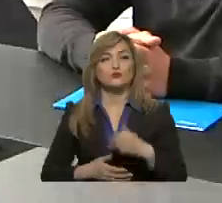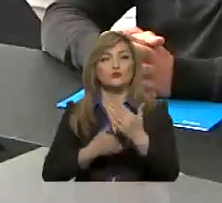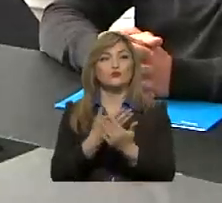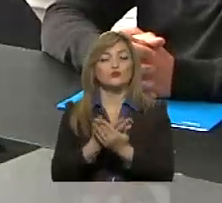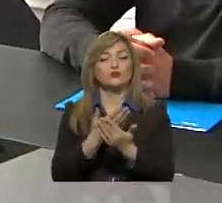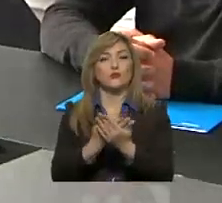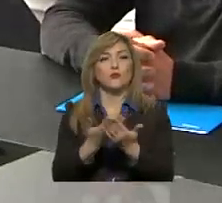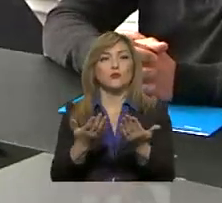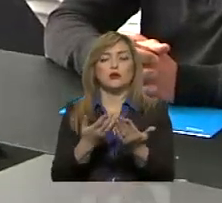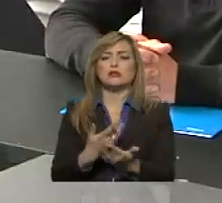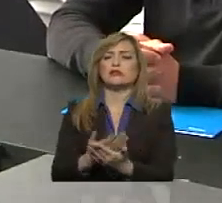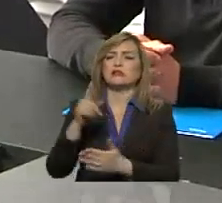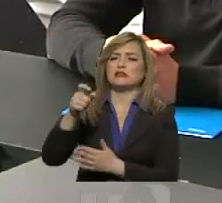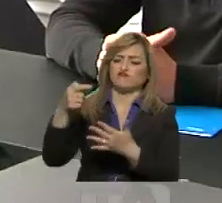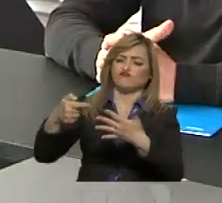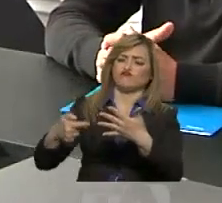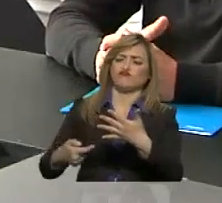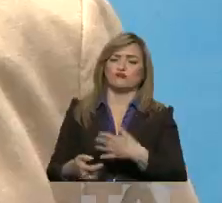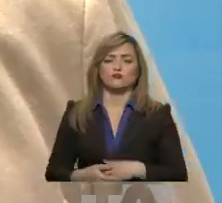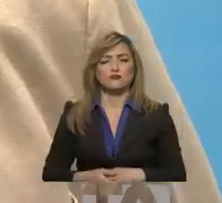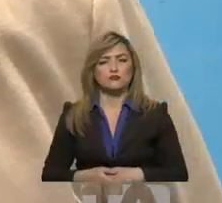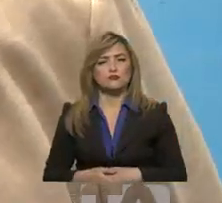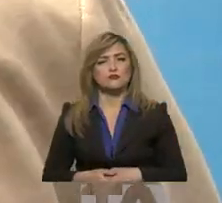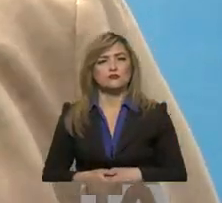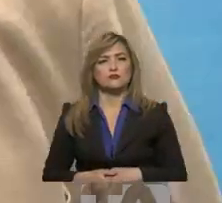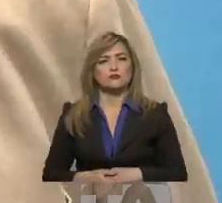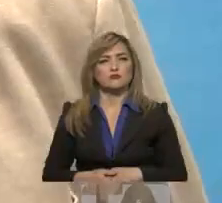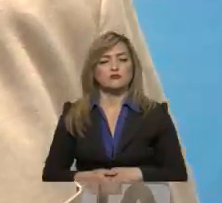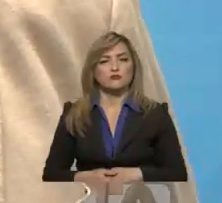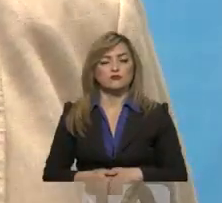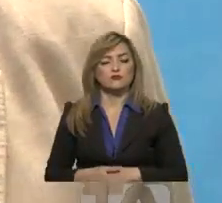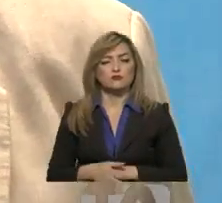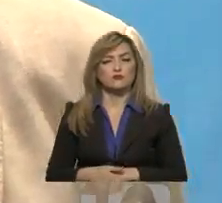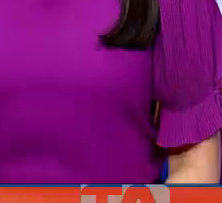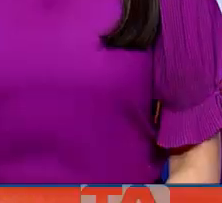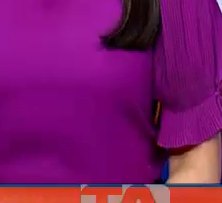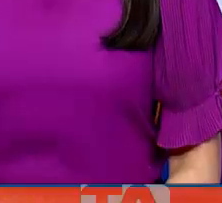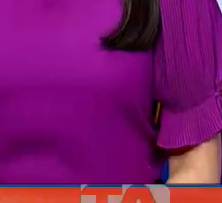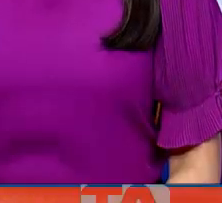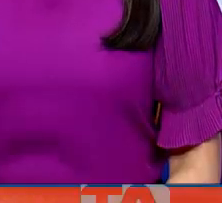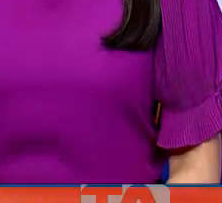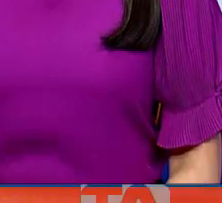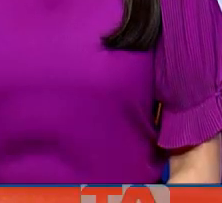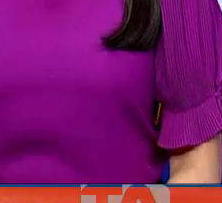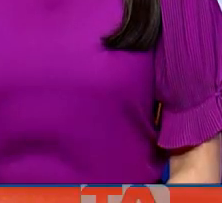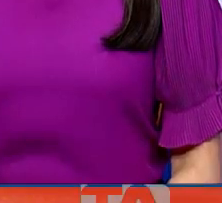plantearles demandas desde los municipios. En Quito, Freddy Paredes, 24 horas.